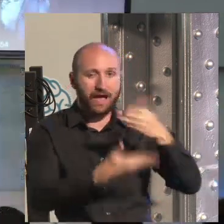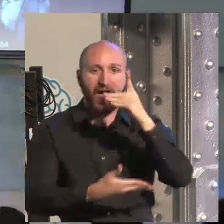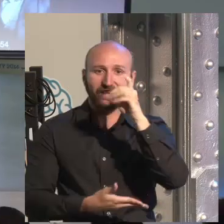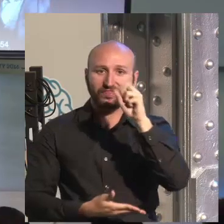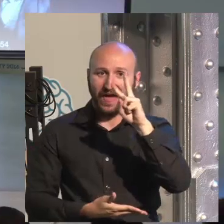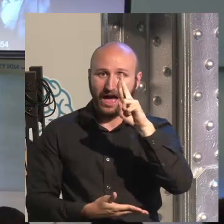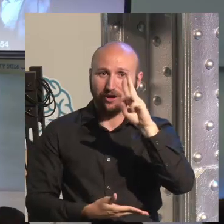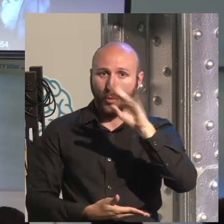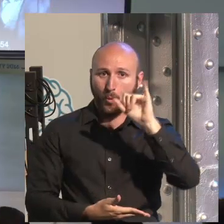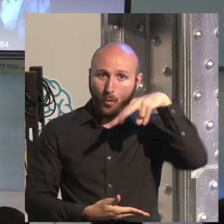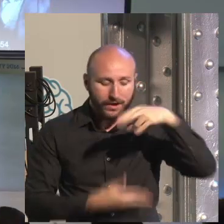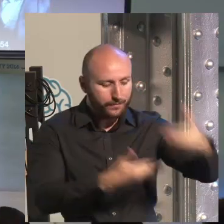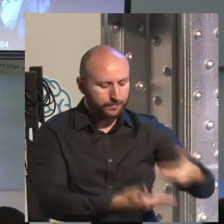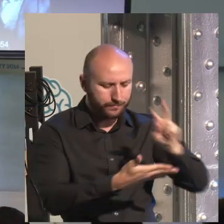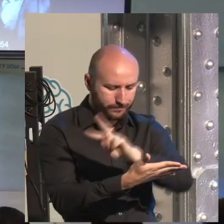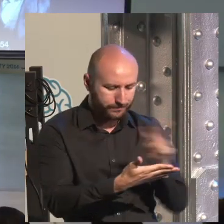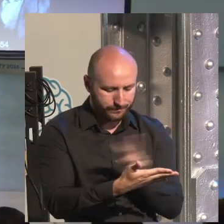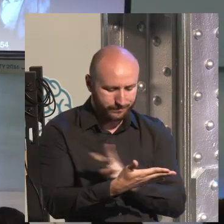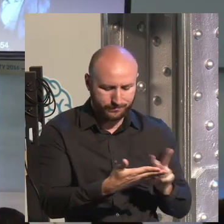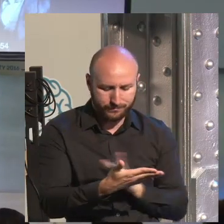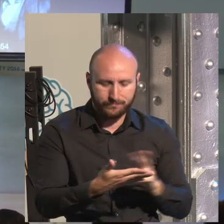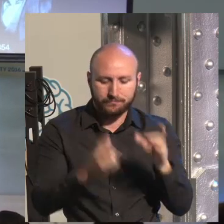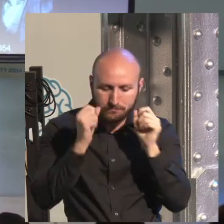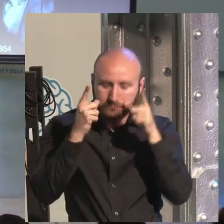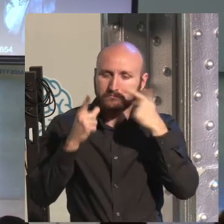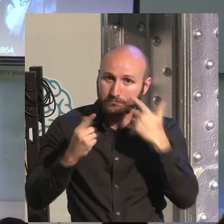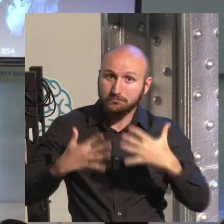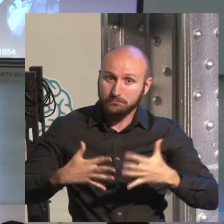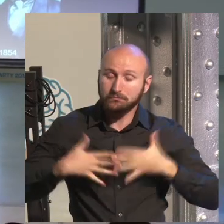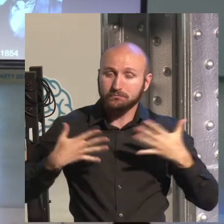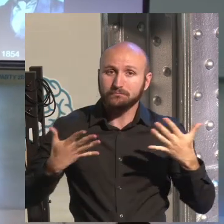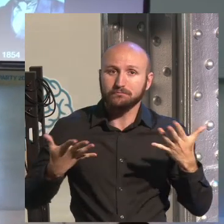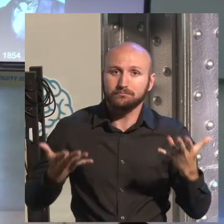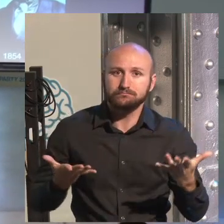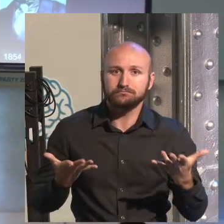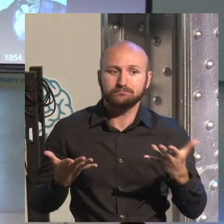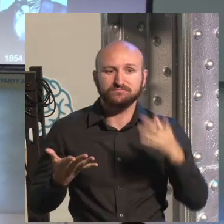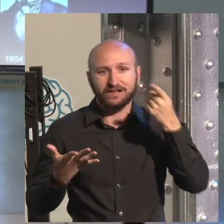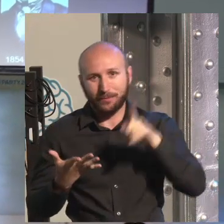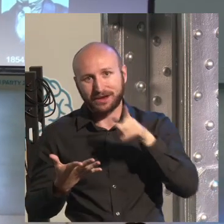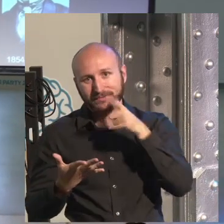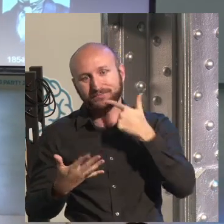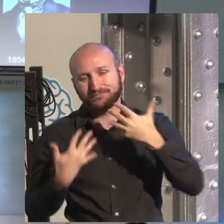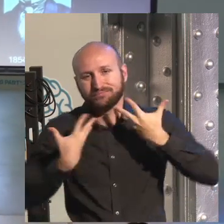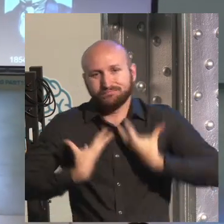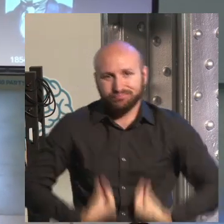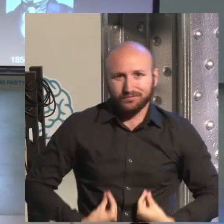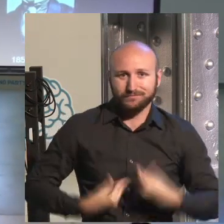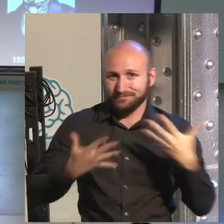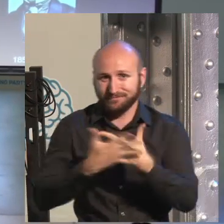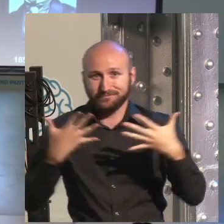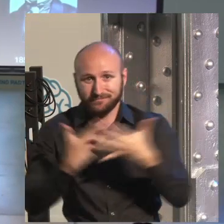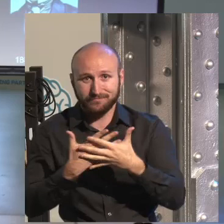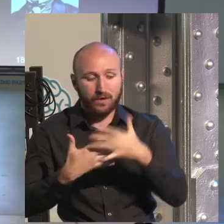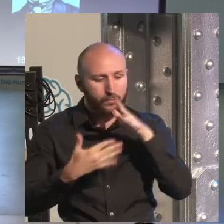carta, se dio cuenta, para su, en fin, sorpresa y disgusto, que lo